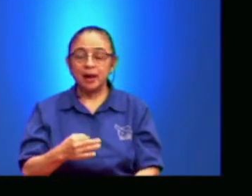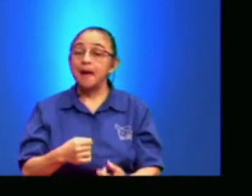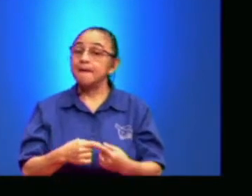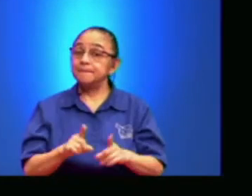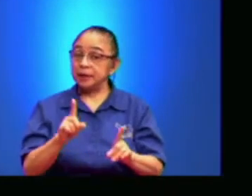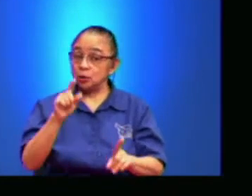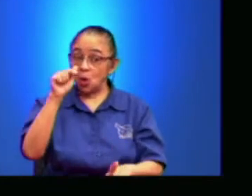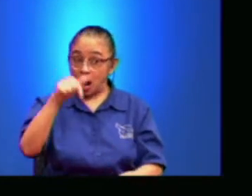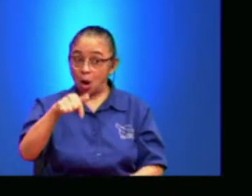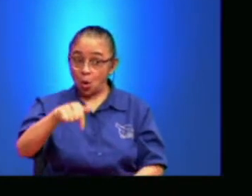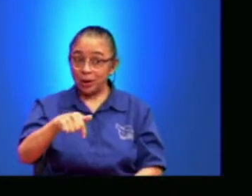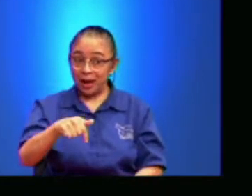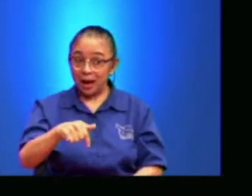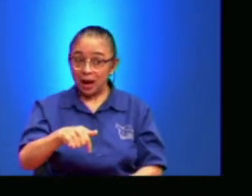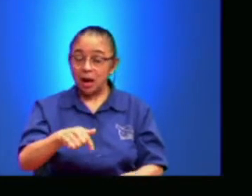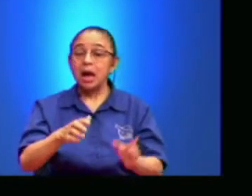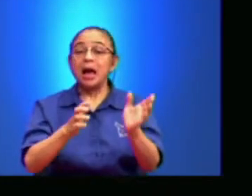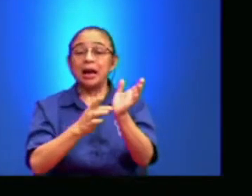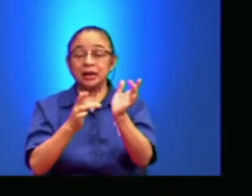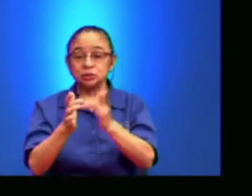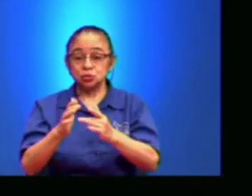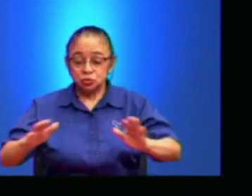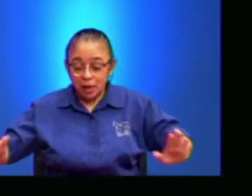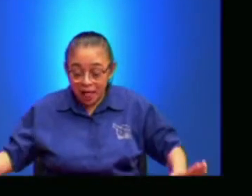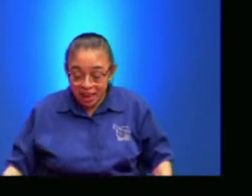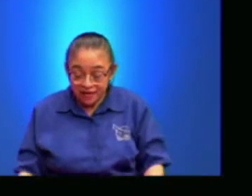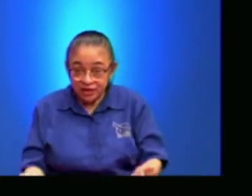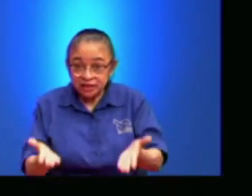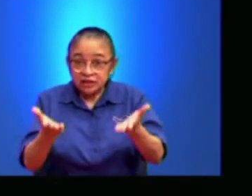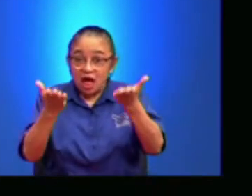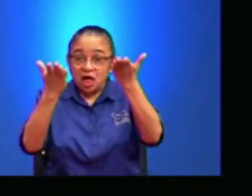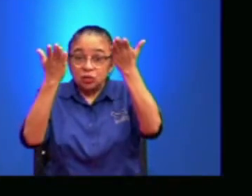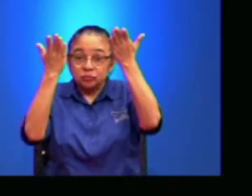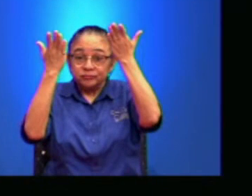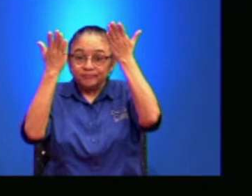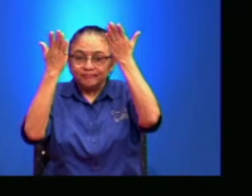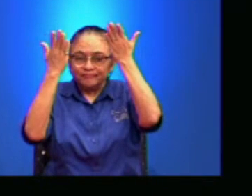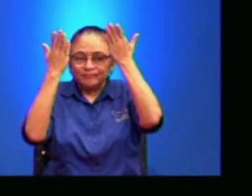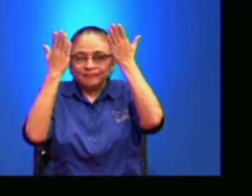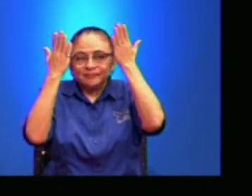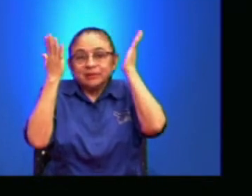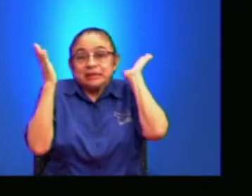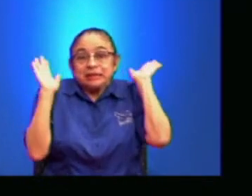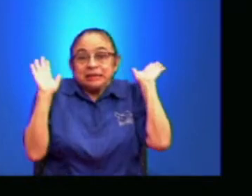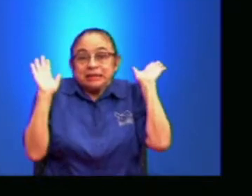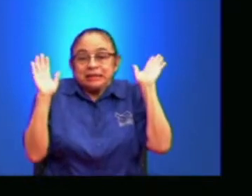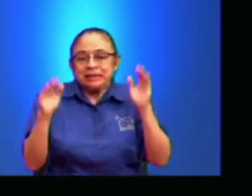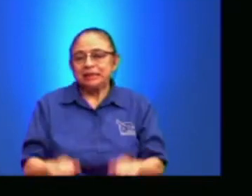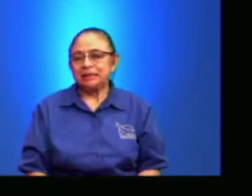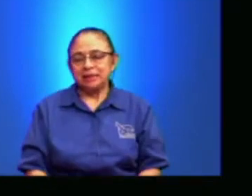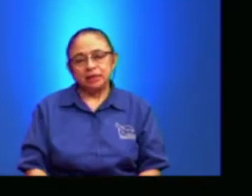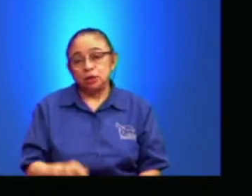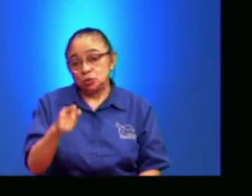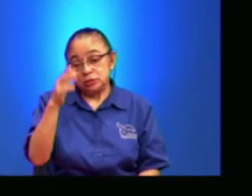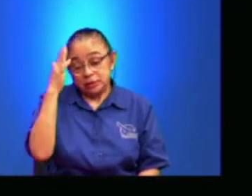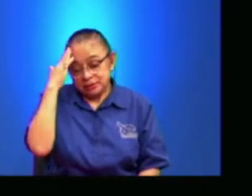ahora jesús asciende y ni sabe quién le dejó la paca